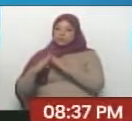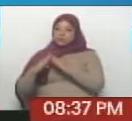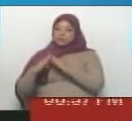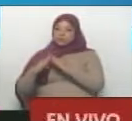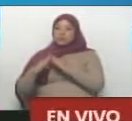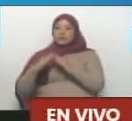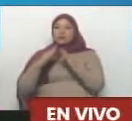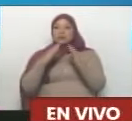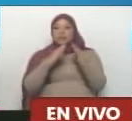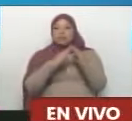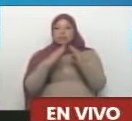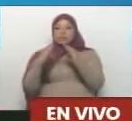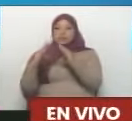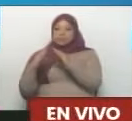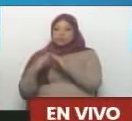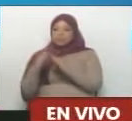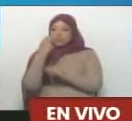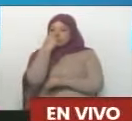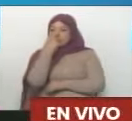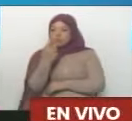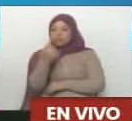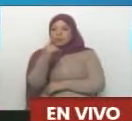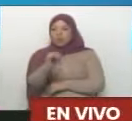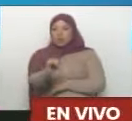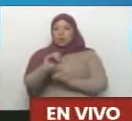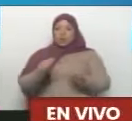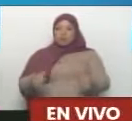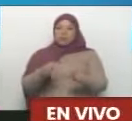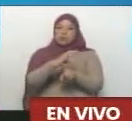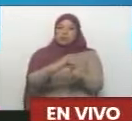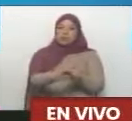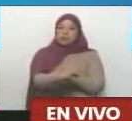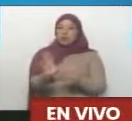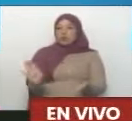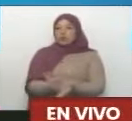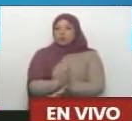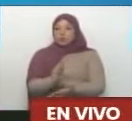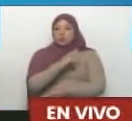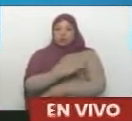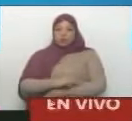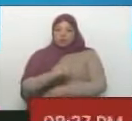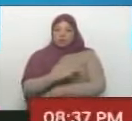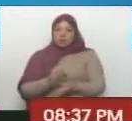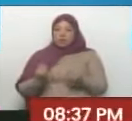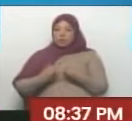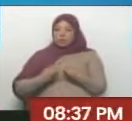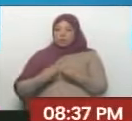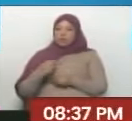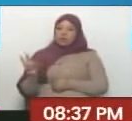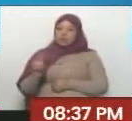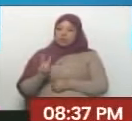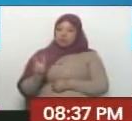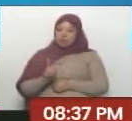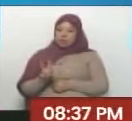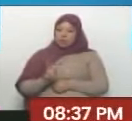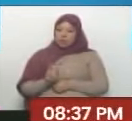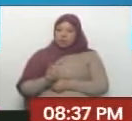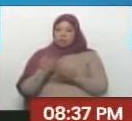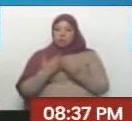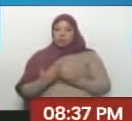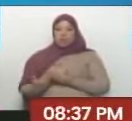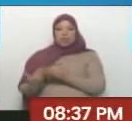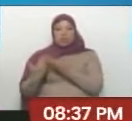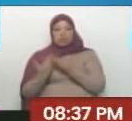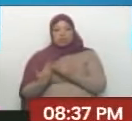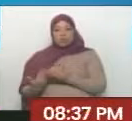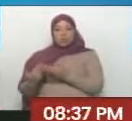en cada casa que vayamos abriendo de la gran misión Viva Venezuela, ahí tiene que estar un estudio de